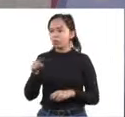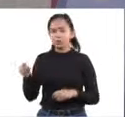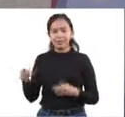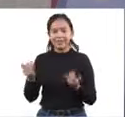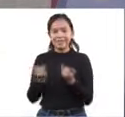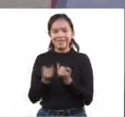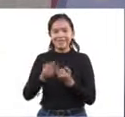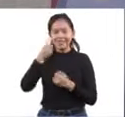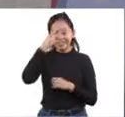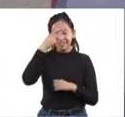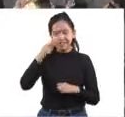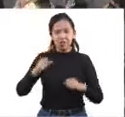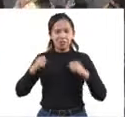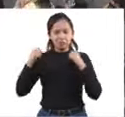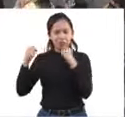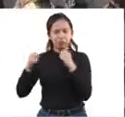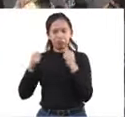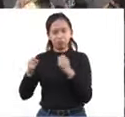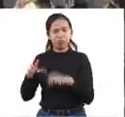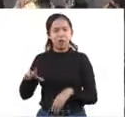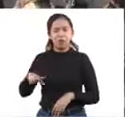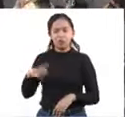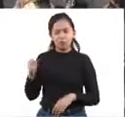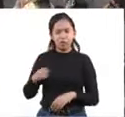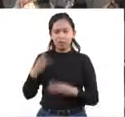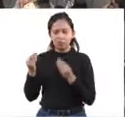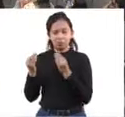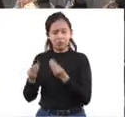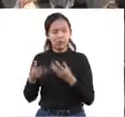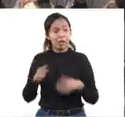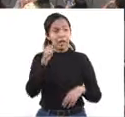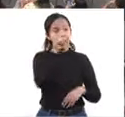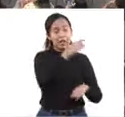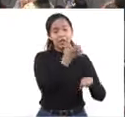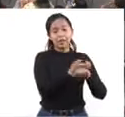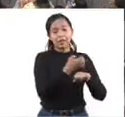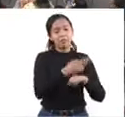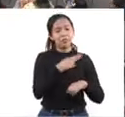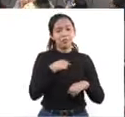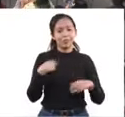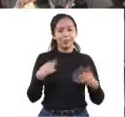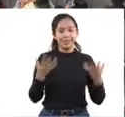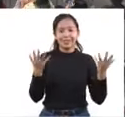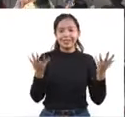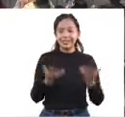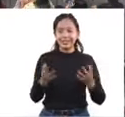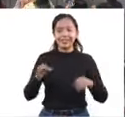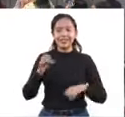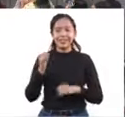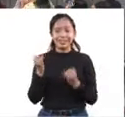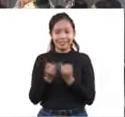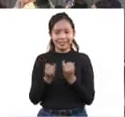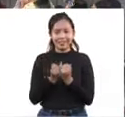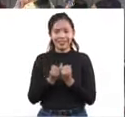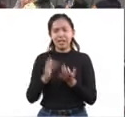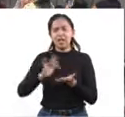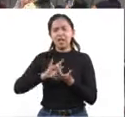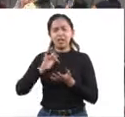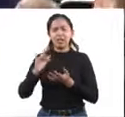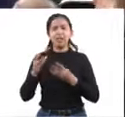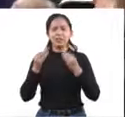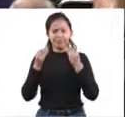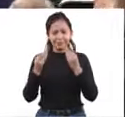aquí. Nosotros estamos dando una lucha admirable allá. Juntémonos y sigamos juntos el camino. Muchas gracias,